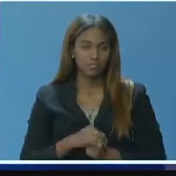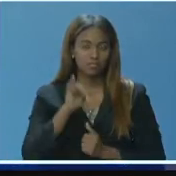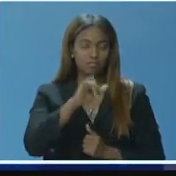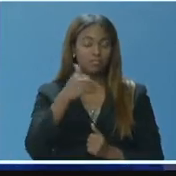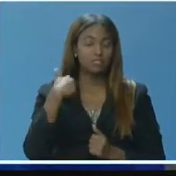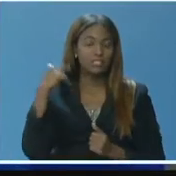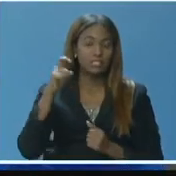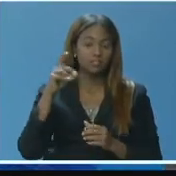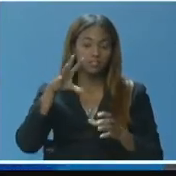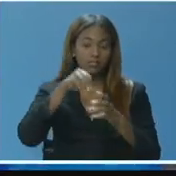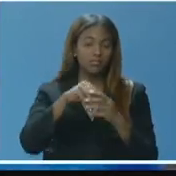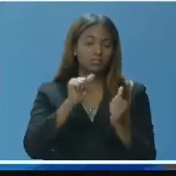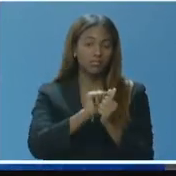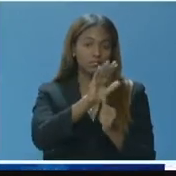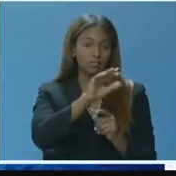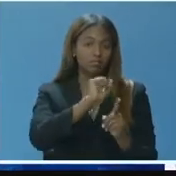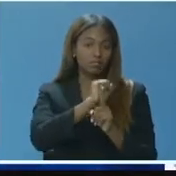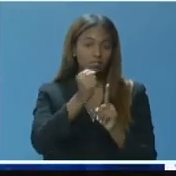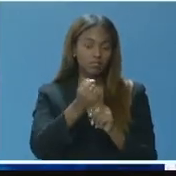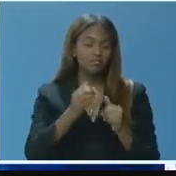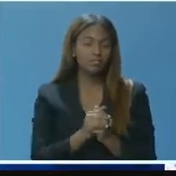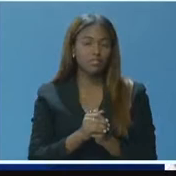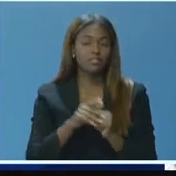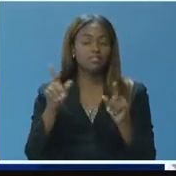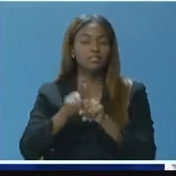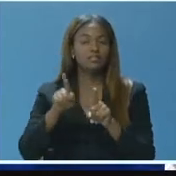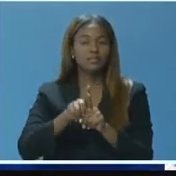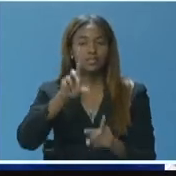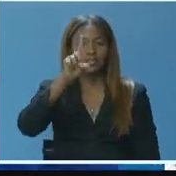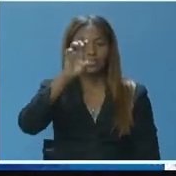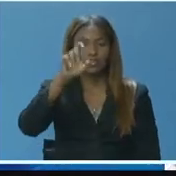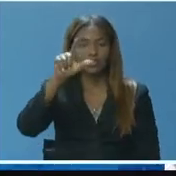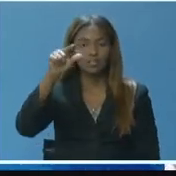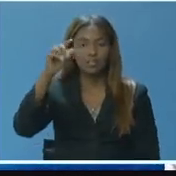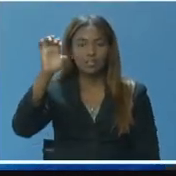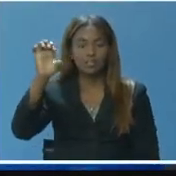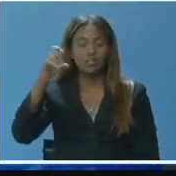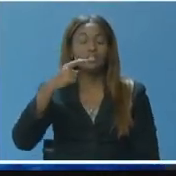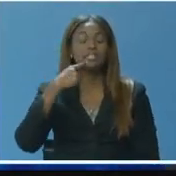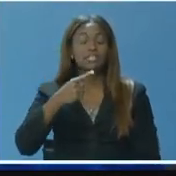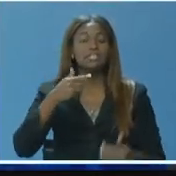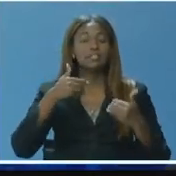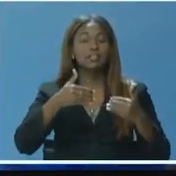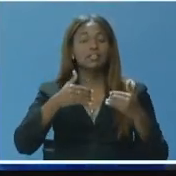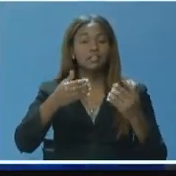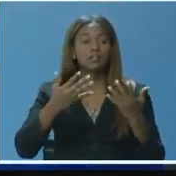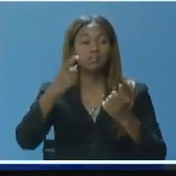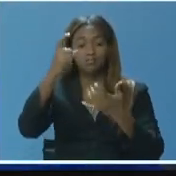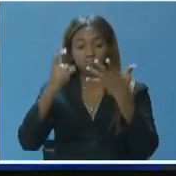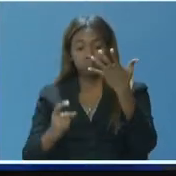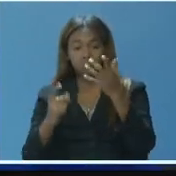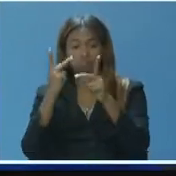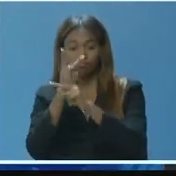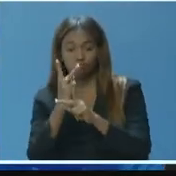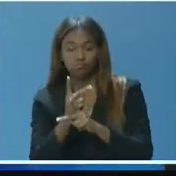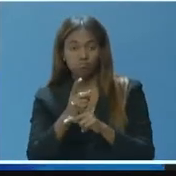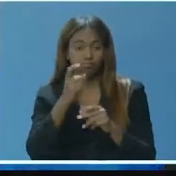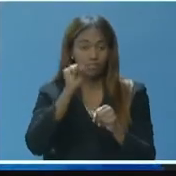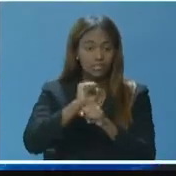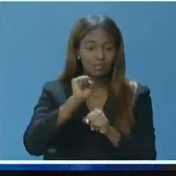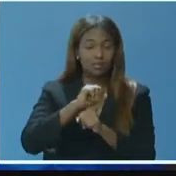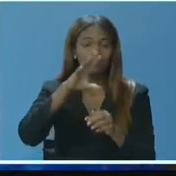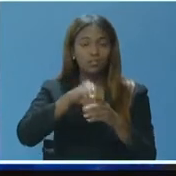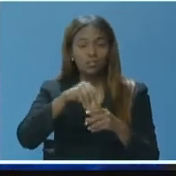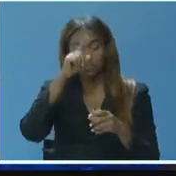incluido por las condiciones. De su lado, Eligny Ascensión dijo que determinaron impulsar medidas administrativas y operacionales